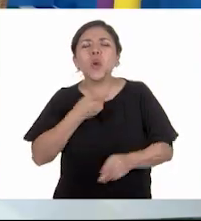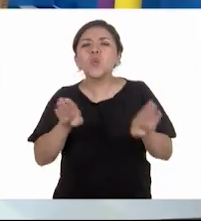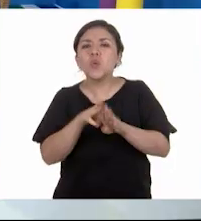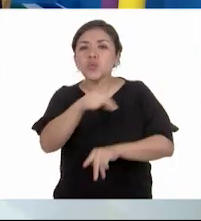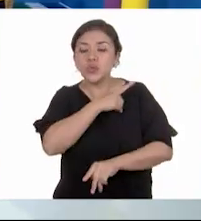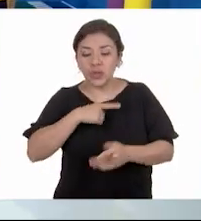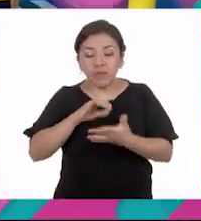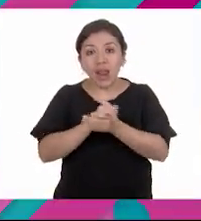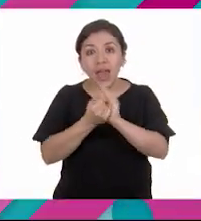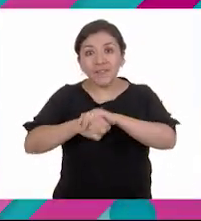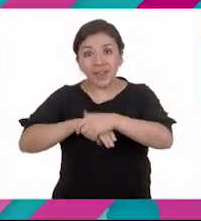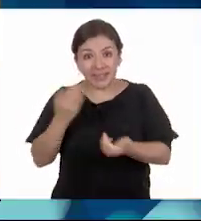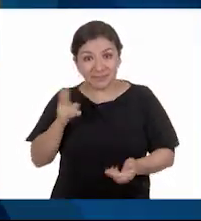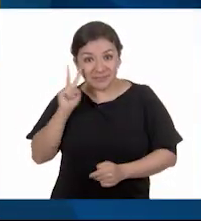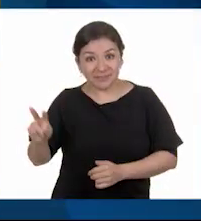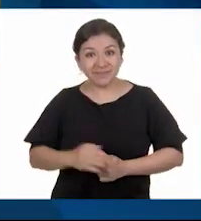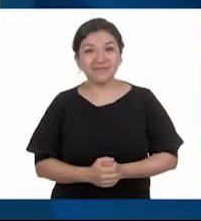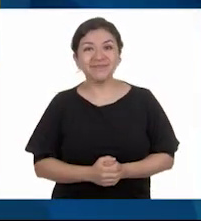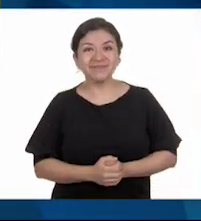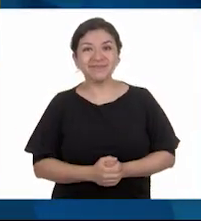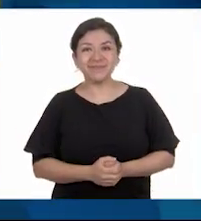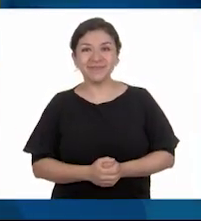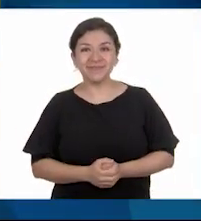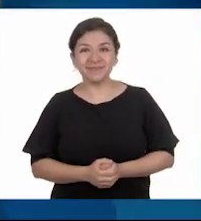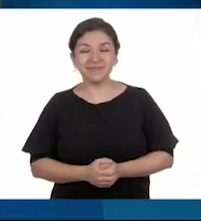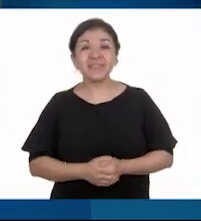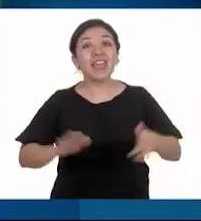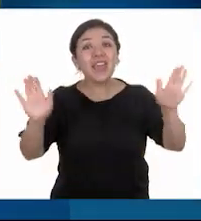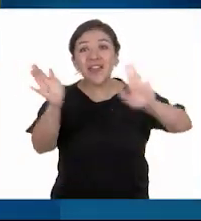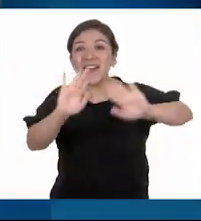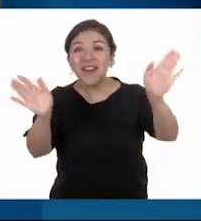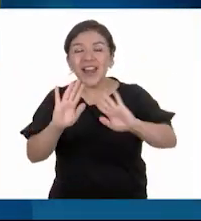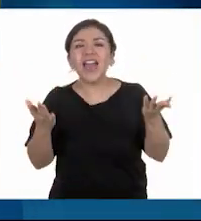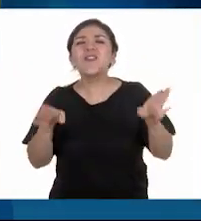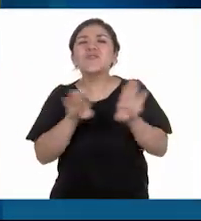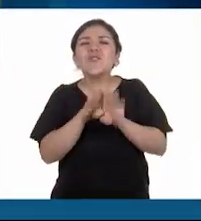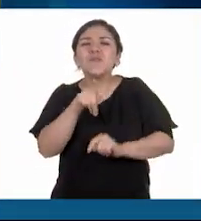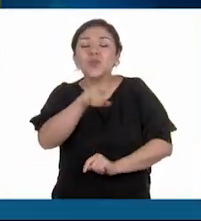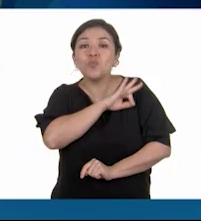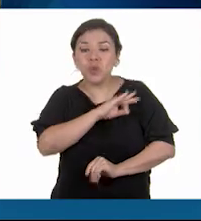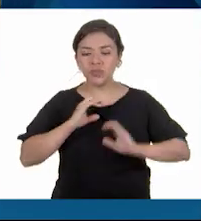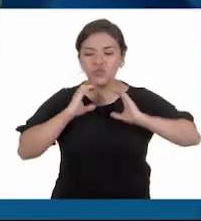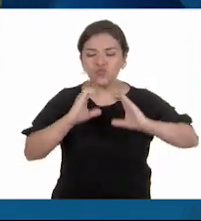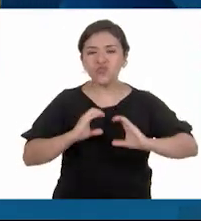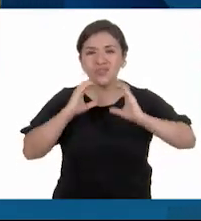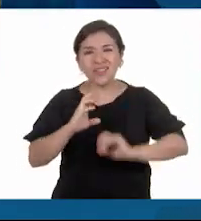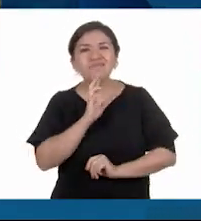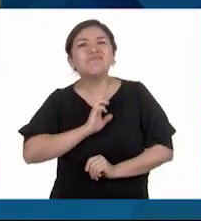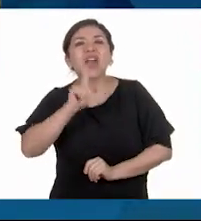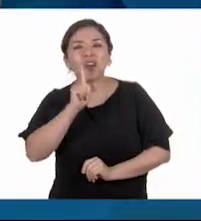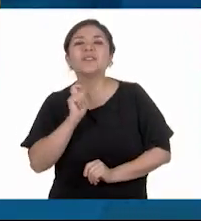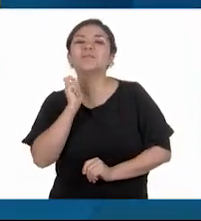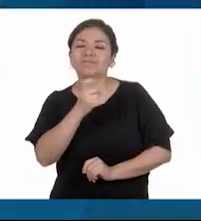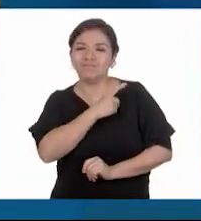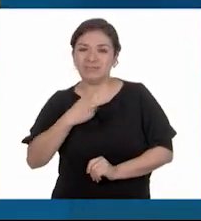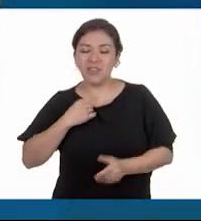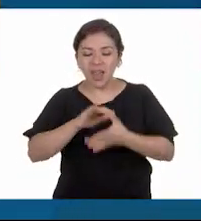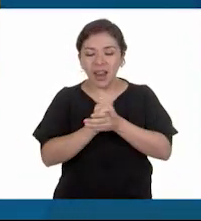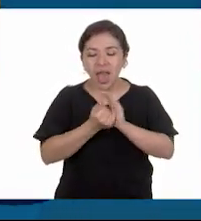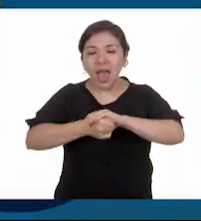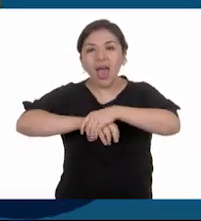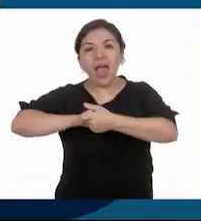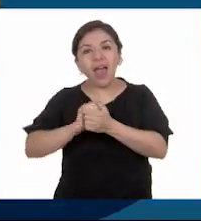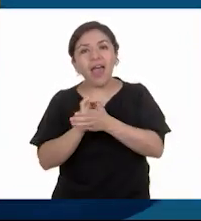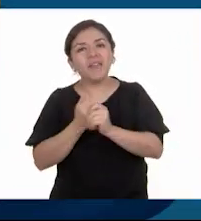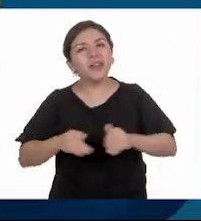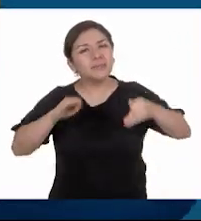lavarnos las manos? ¡Hola! La mejor forma de cuidarnos es lavarnos las